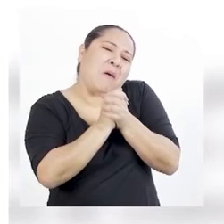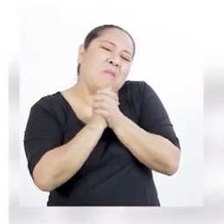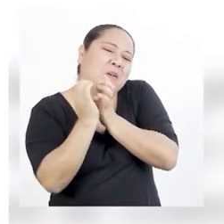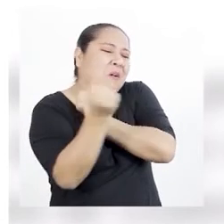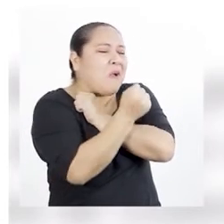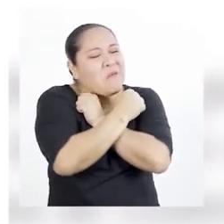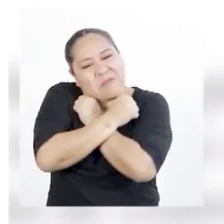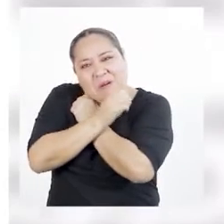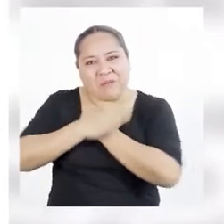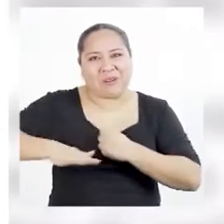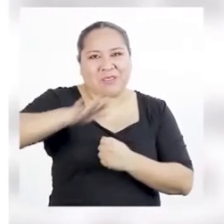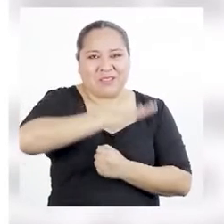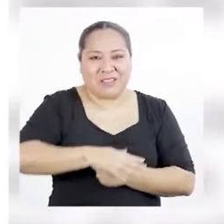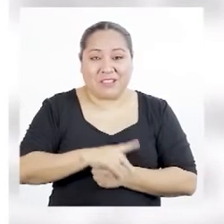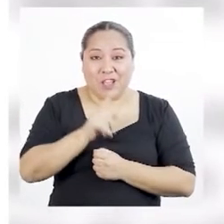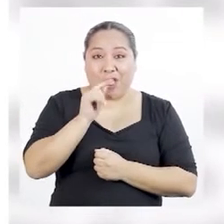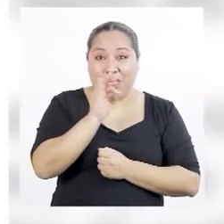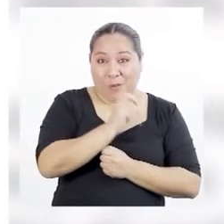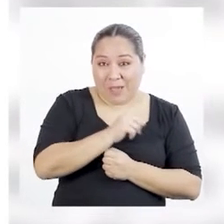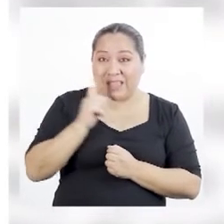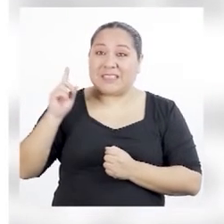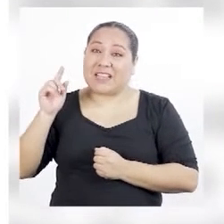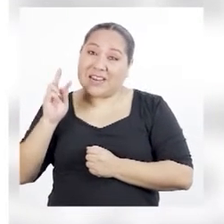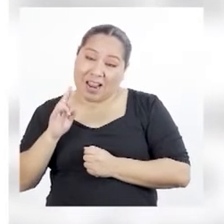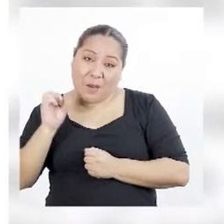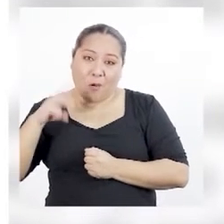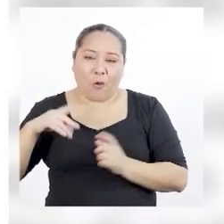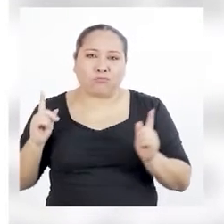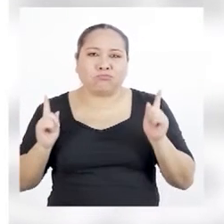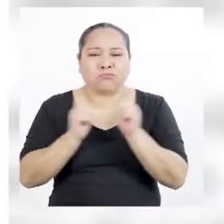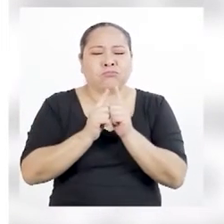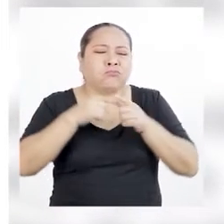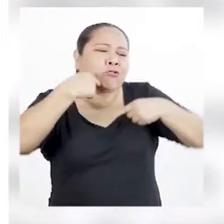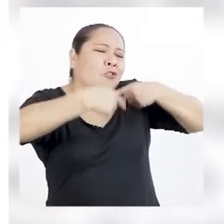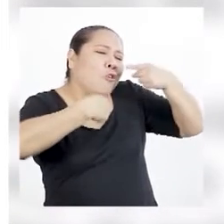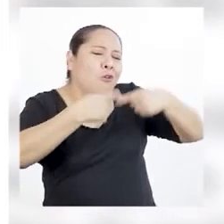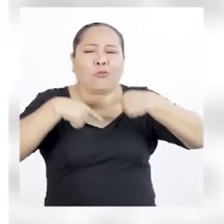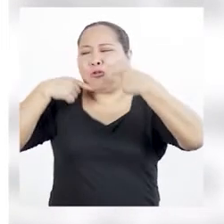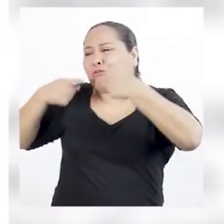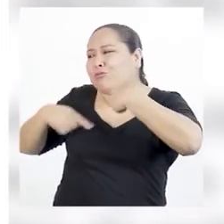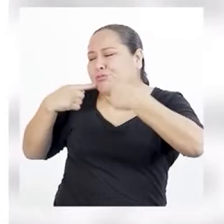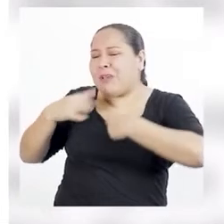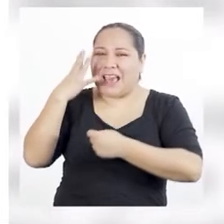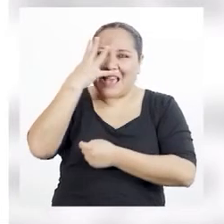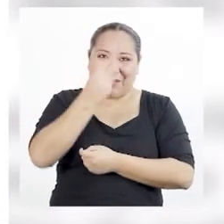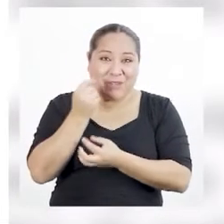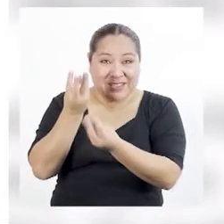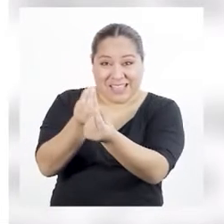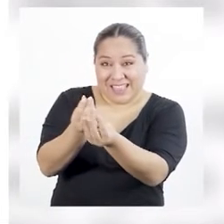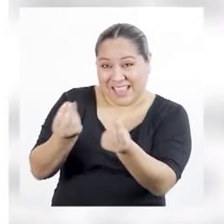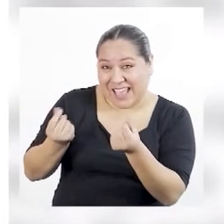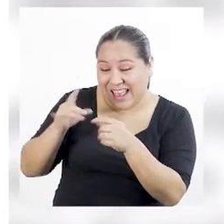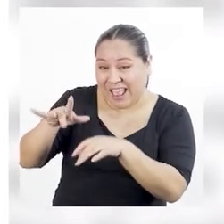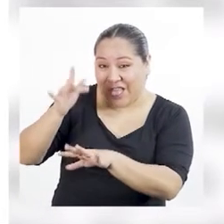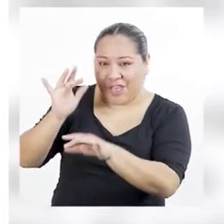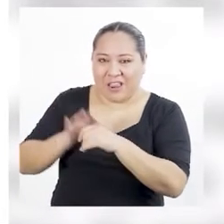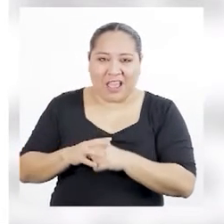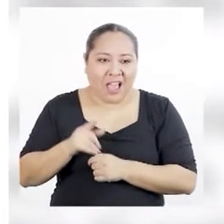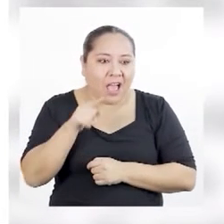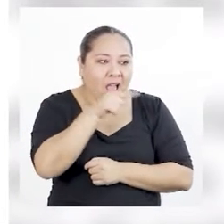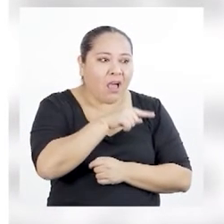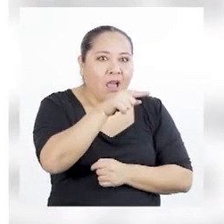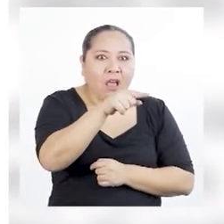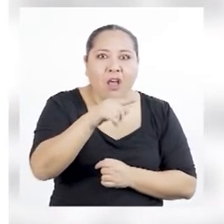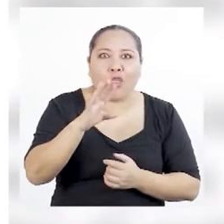querido por todos. Tomás y Ramón contaron tantas cosas lindas acerca de Tierra Dorada que todos